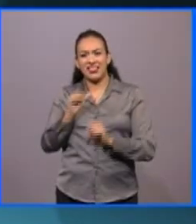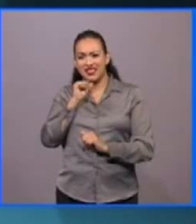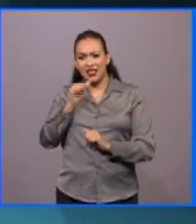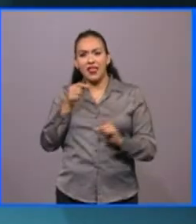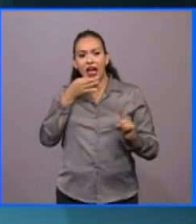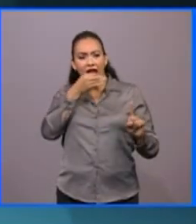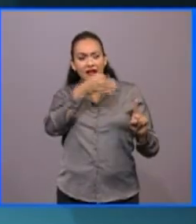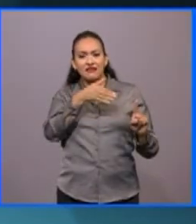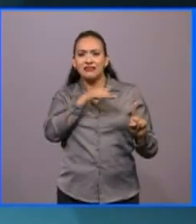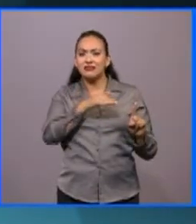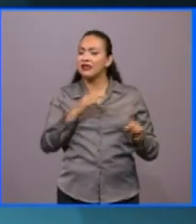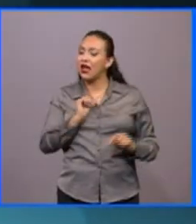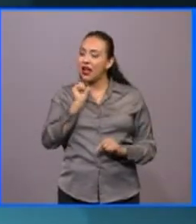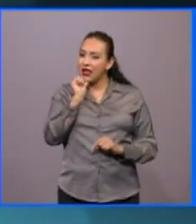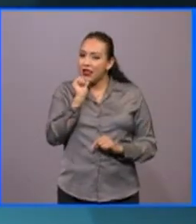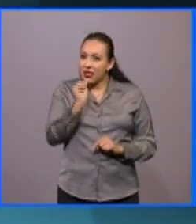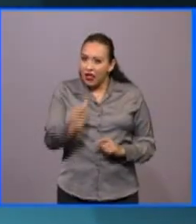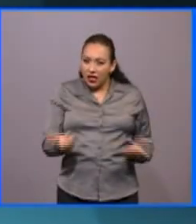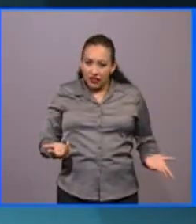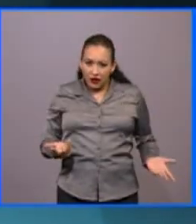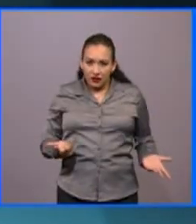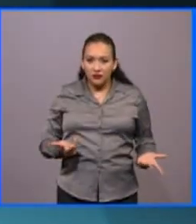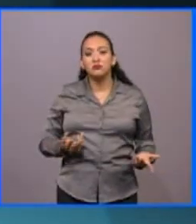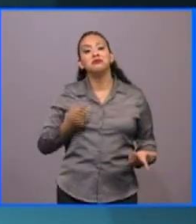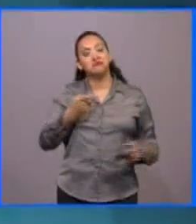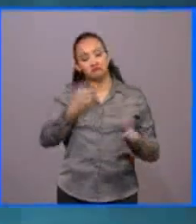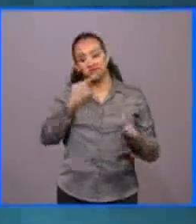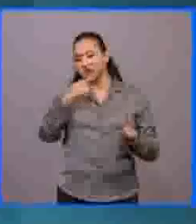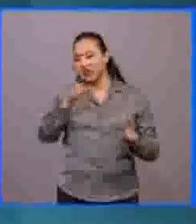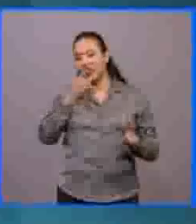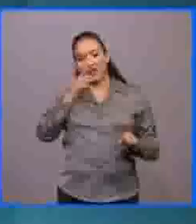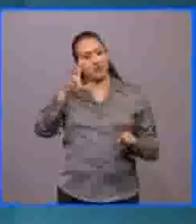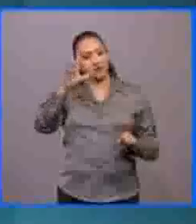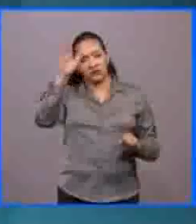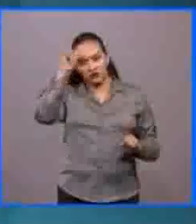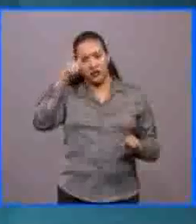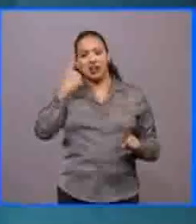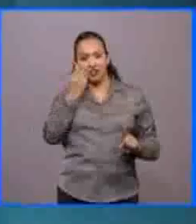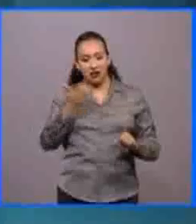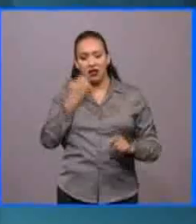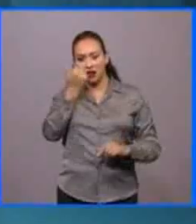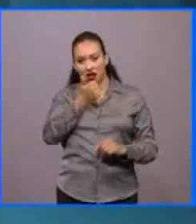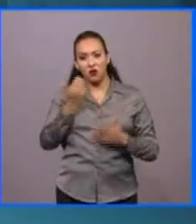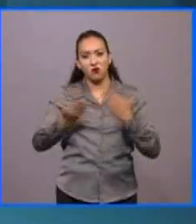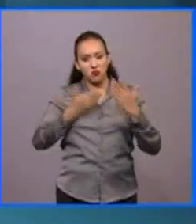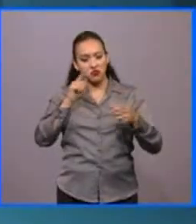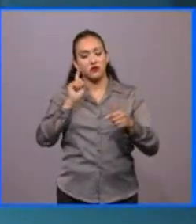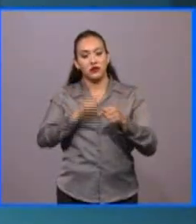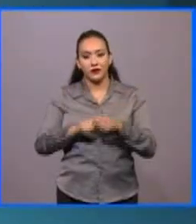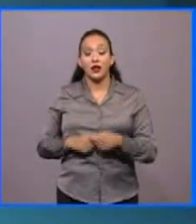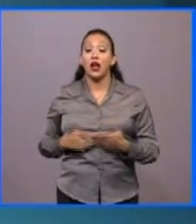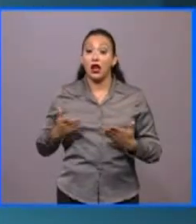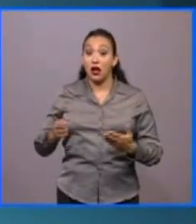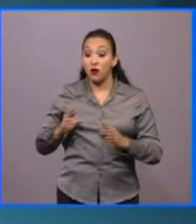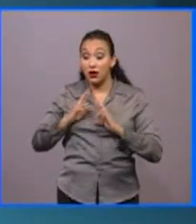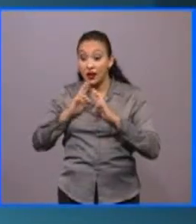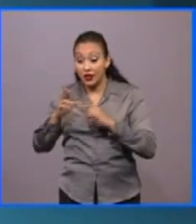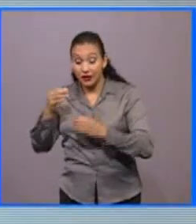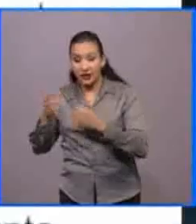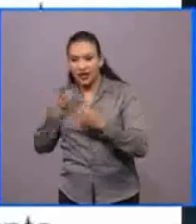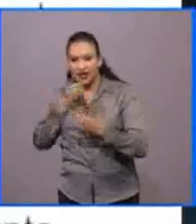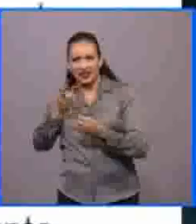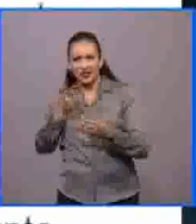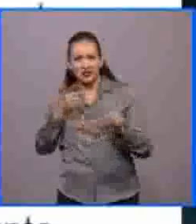no ser notificado adecuadamente del inicio ni de las consecuencias del procedimiento. Además, en la resolución no se precisa la